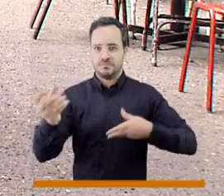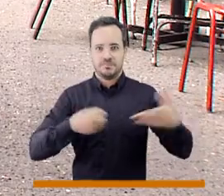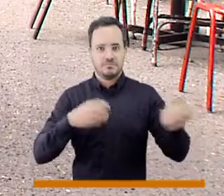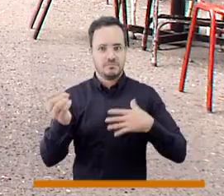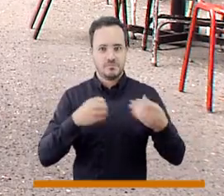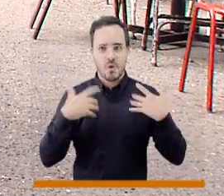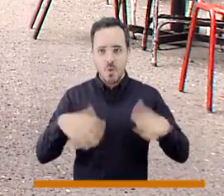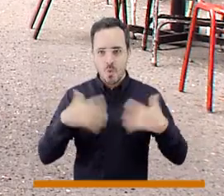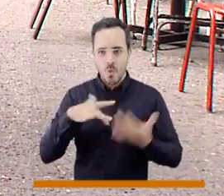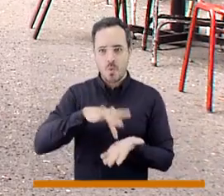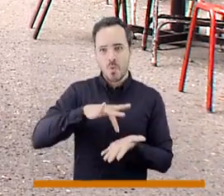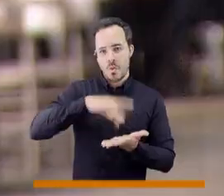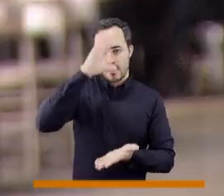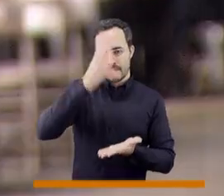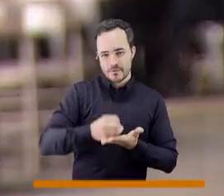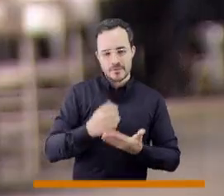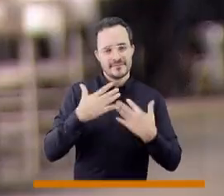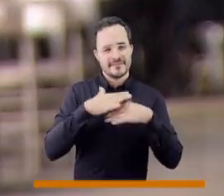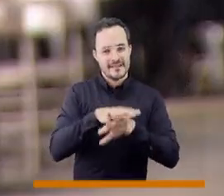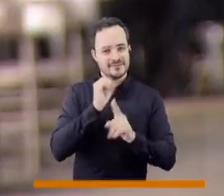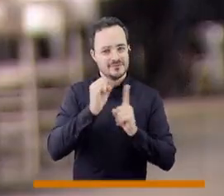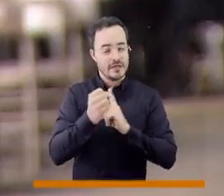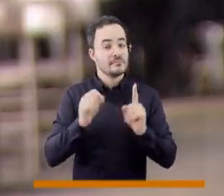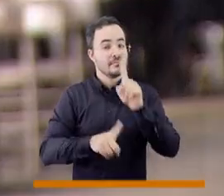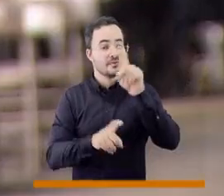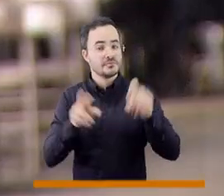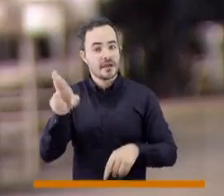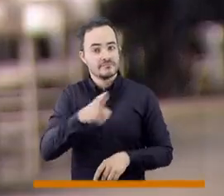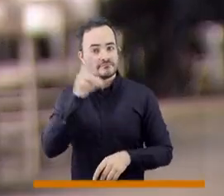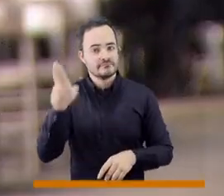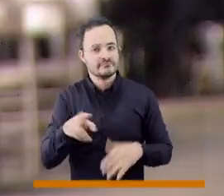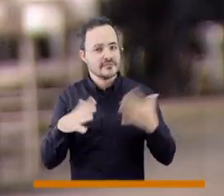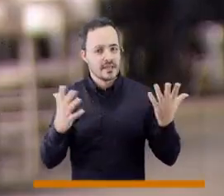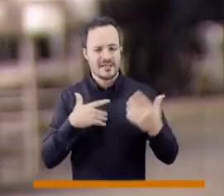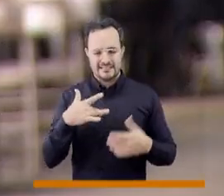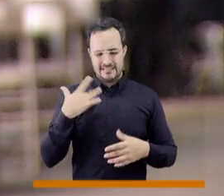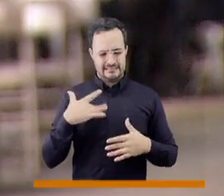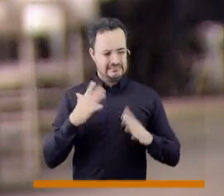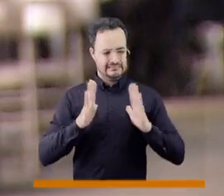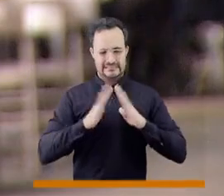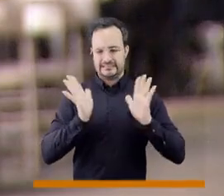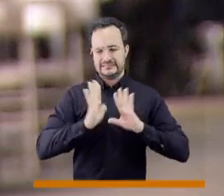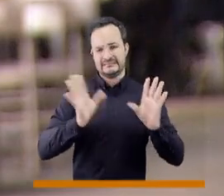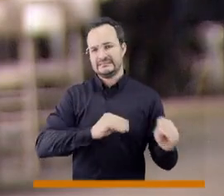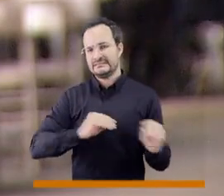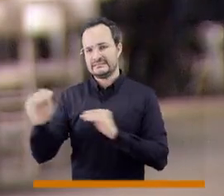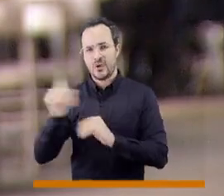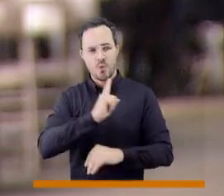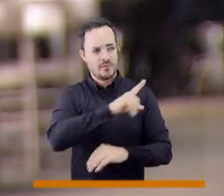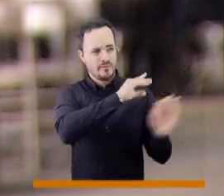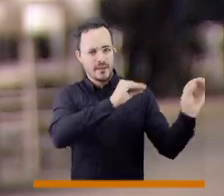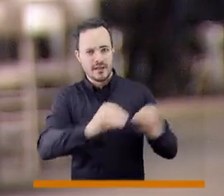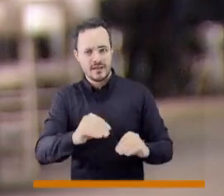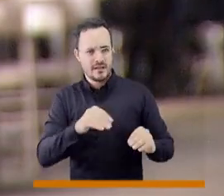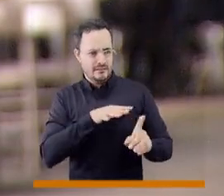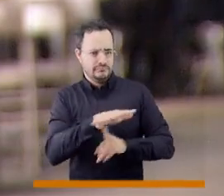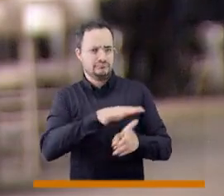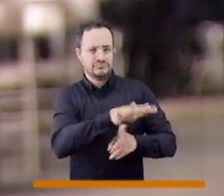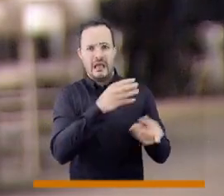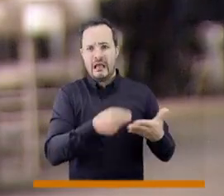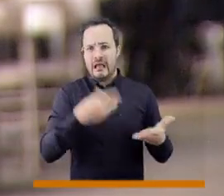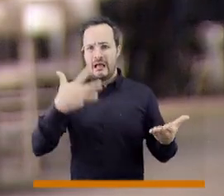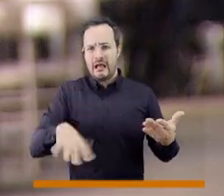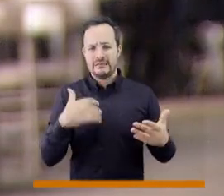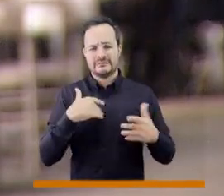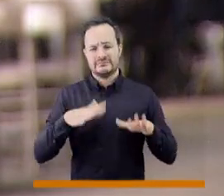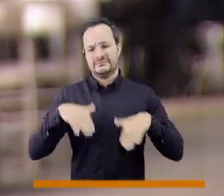Catherine, sí, seguimos muy activos en nuestras redes sociales. A la pregunta de hoy, que se la recuerdo. ¿Se ha sentido desplazado de su barrio por la